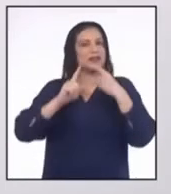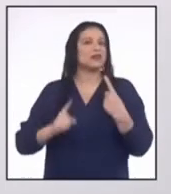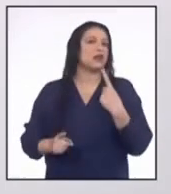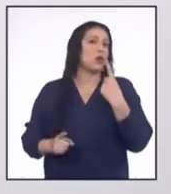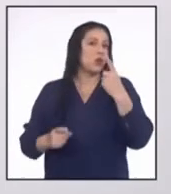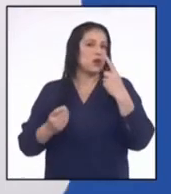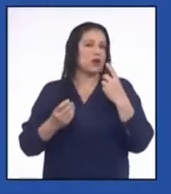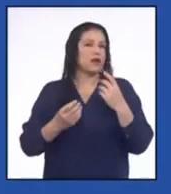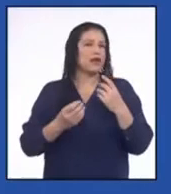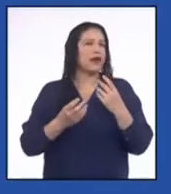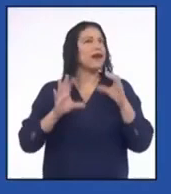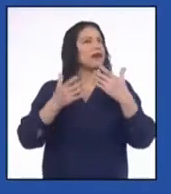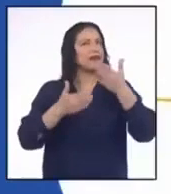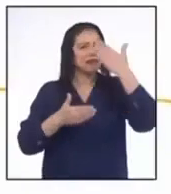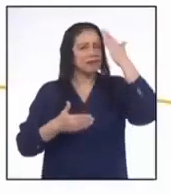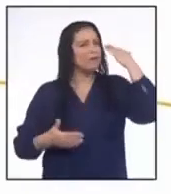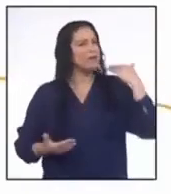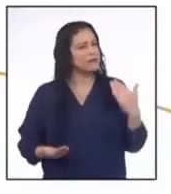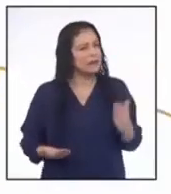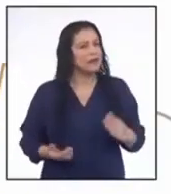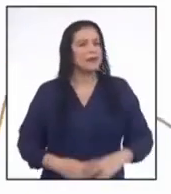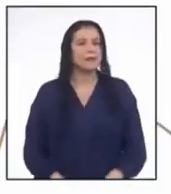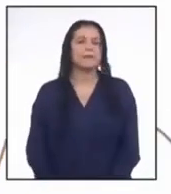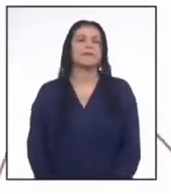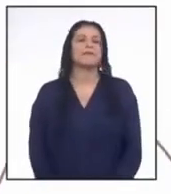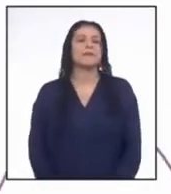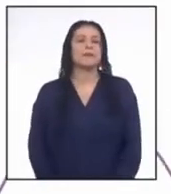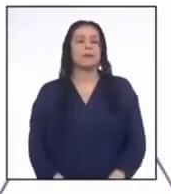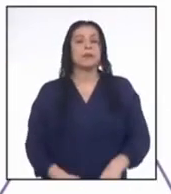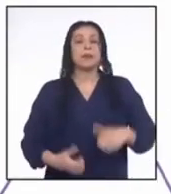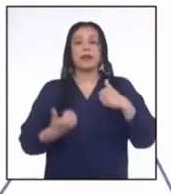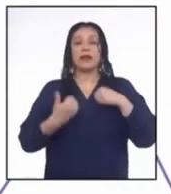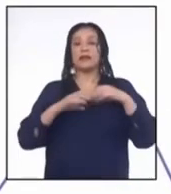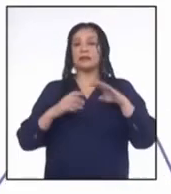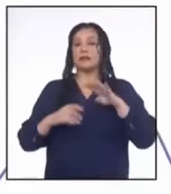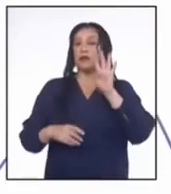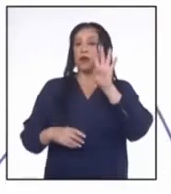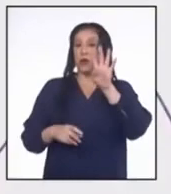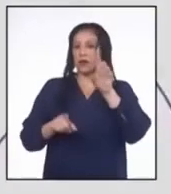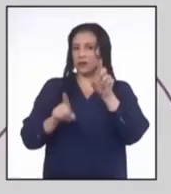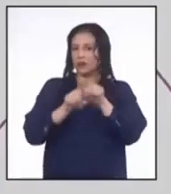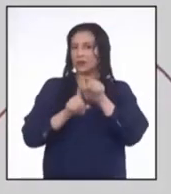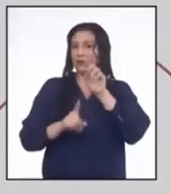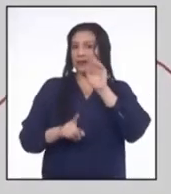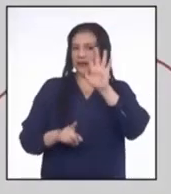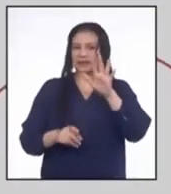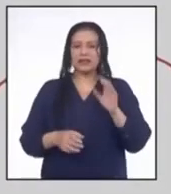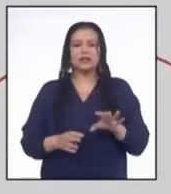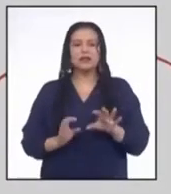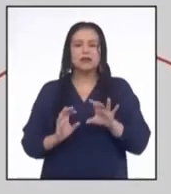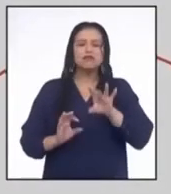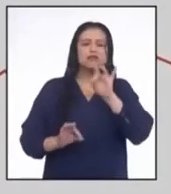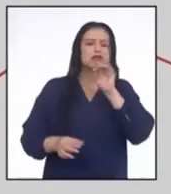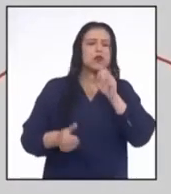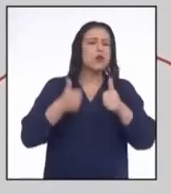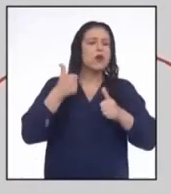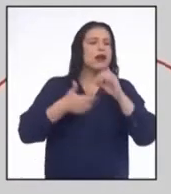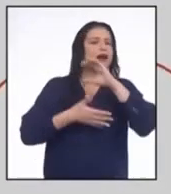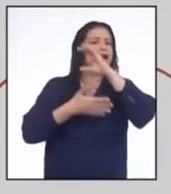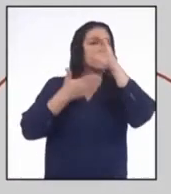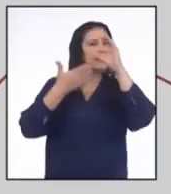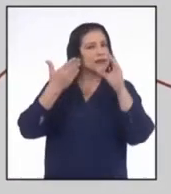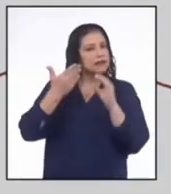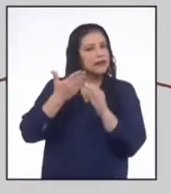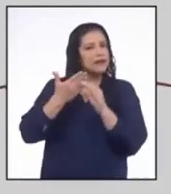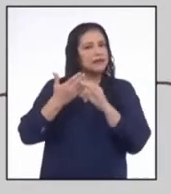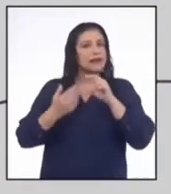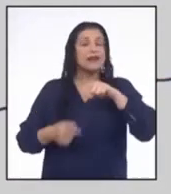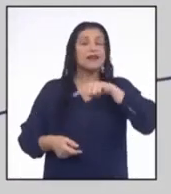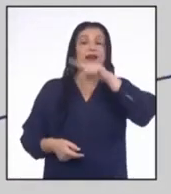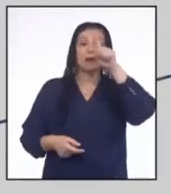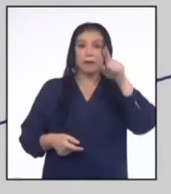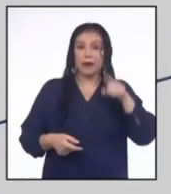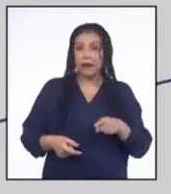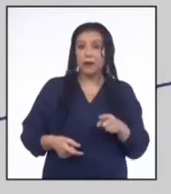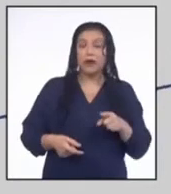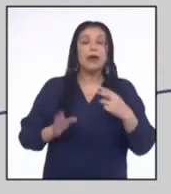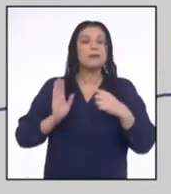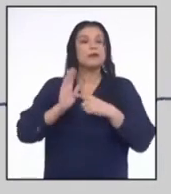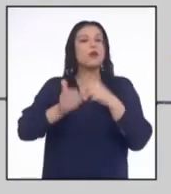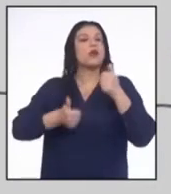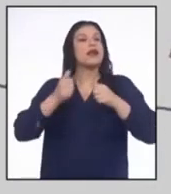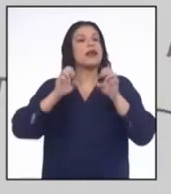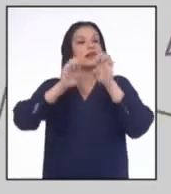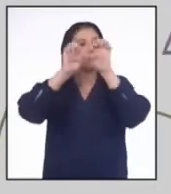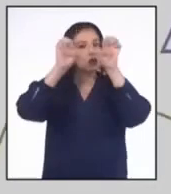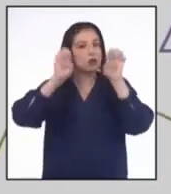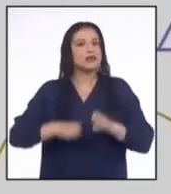de los programas pasados. En las actividades 4 y 5, identificamos las características de la parábola y determinamos su